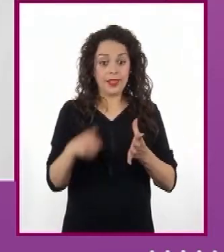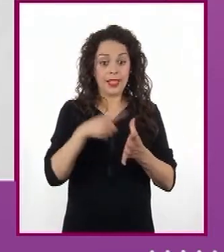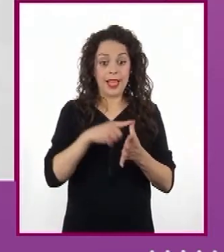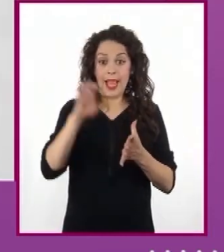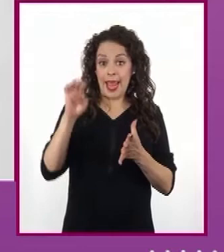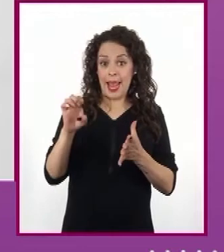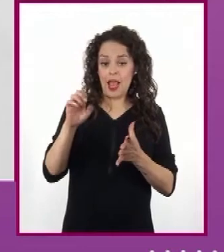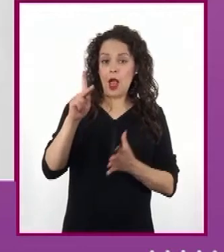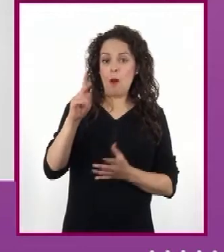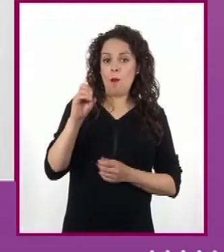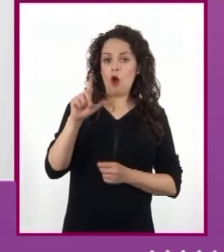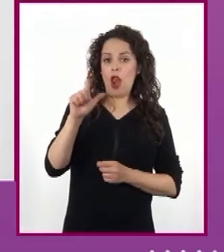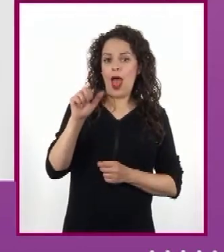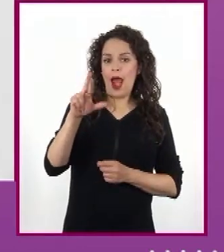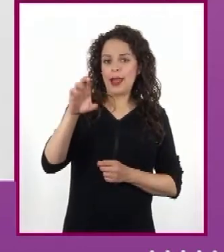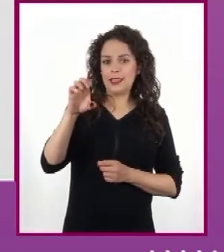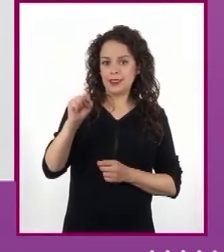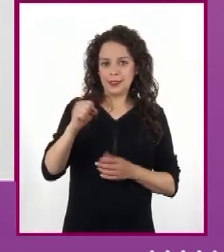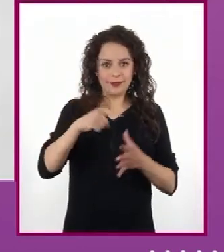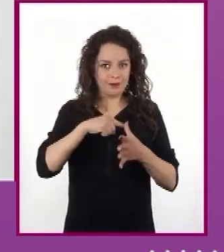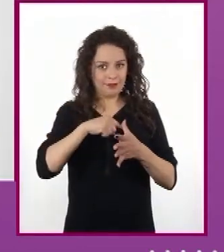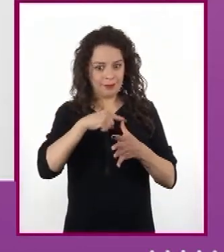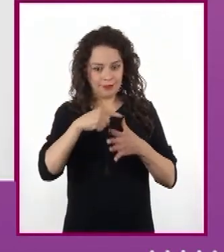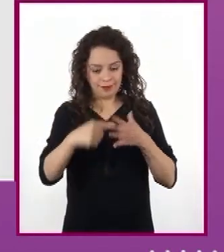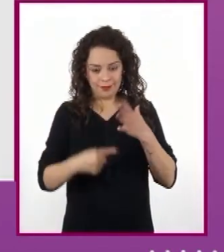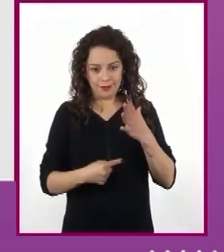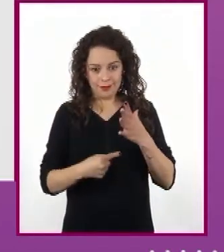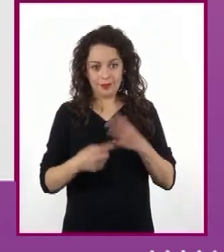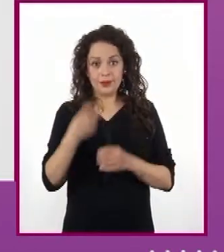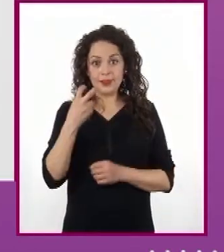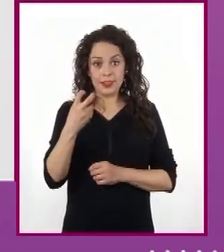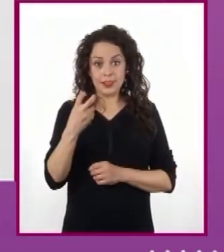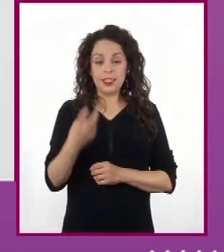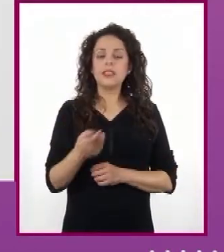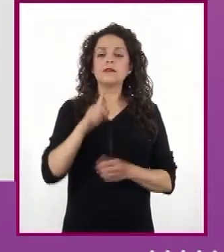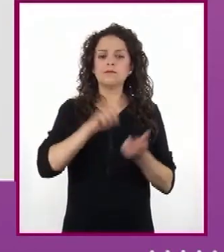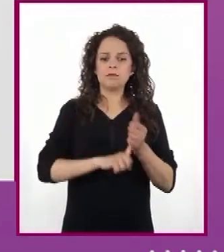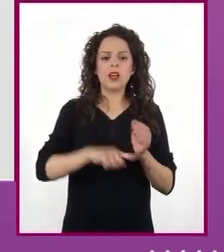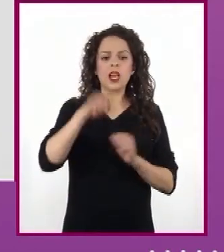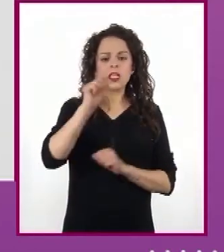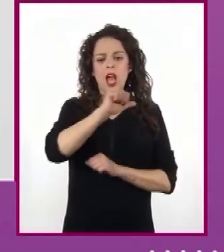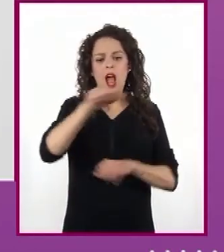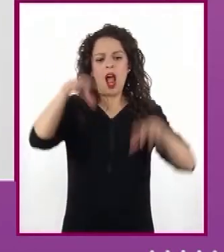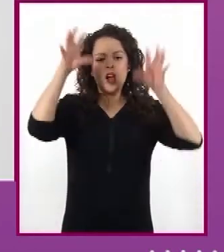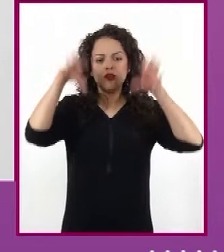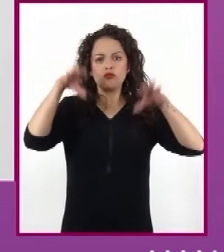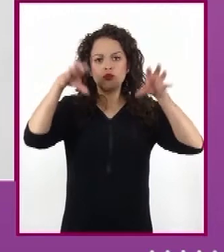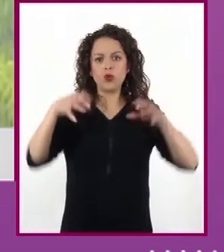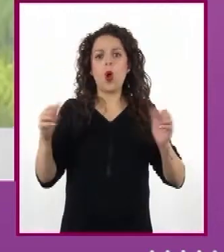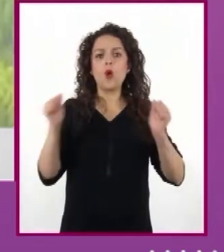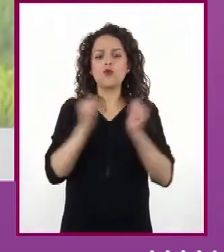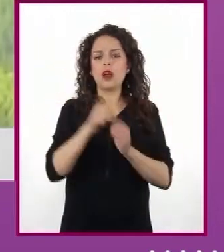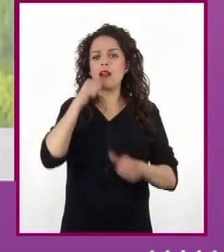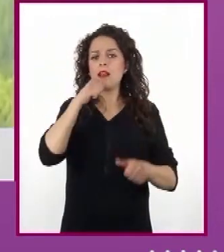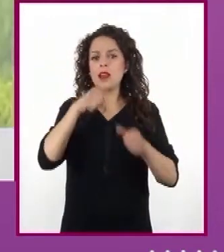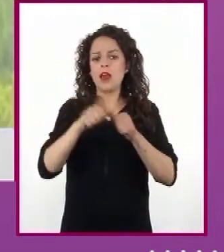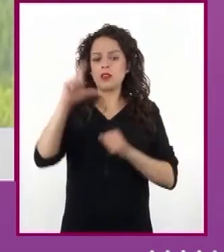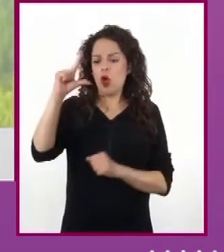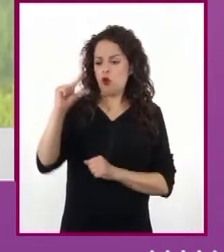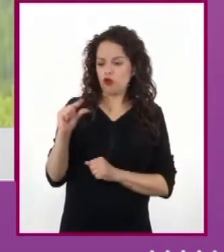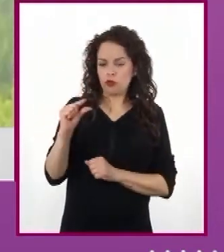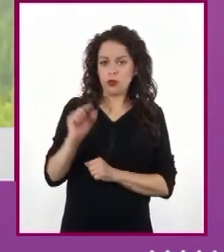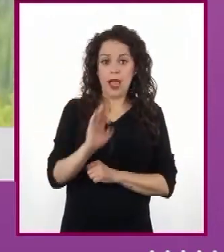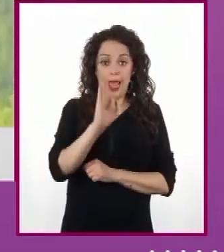E, climas polares. Y por 5 regímenes de lluvia designados con letras minúsculas. F,